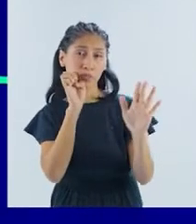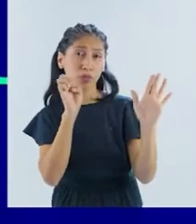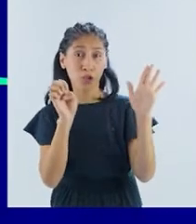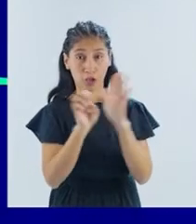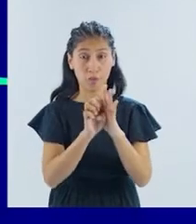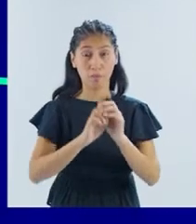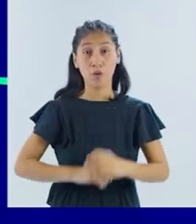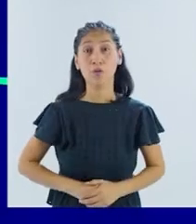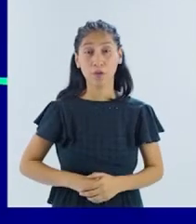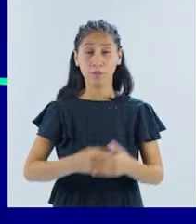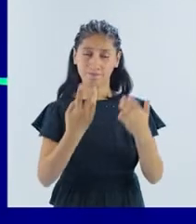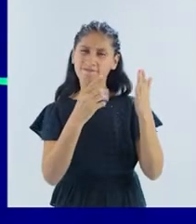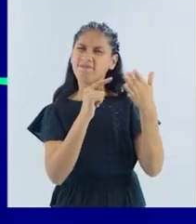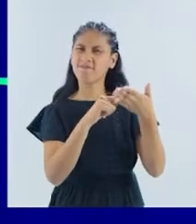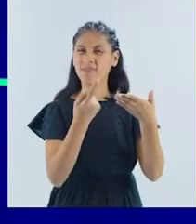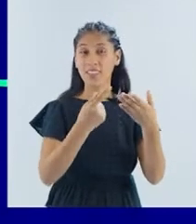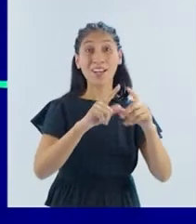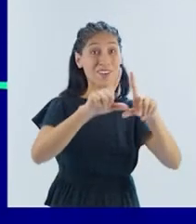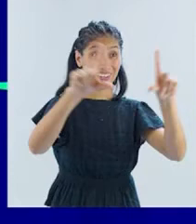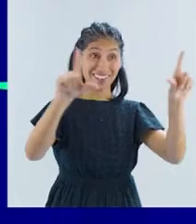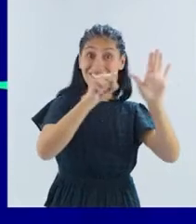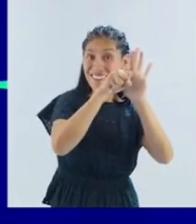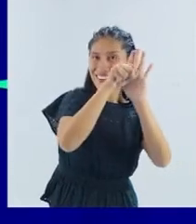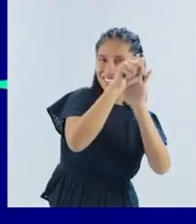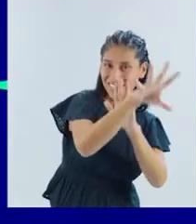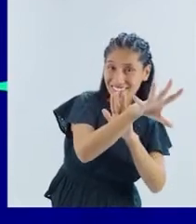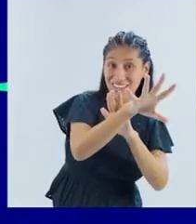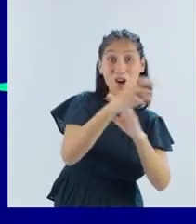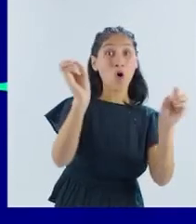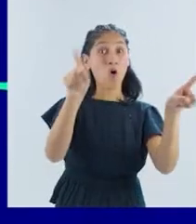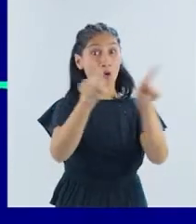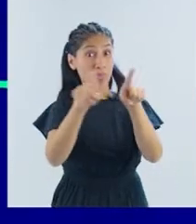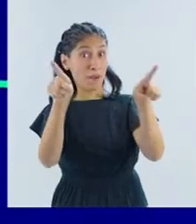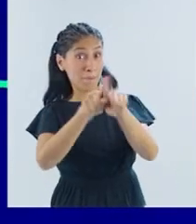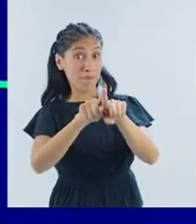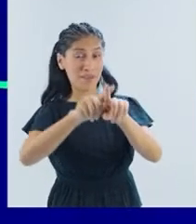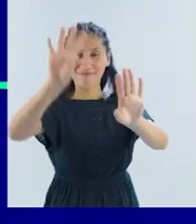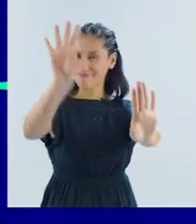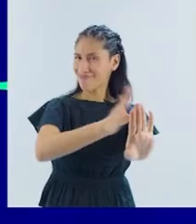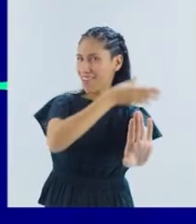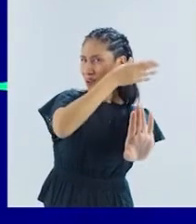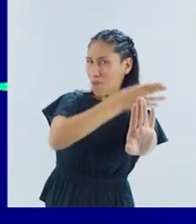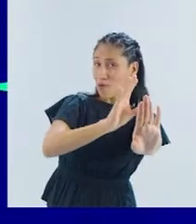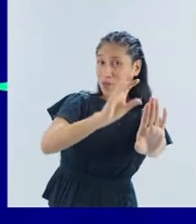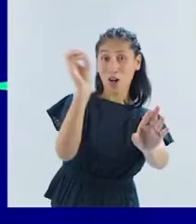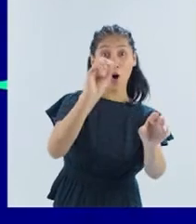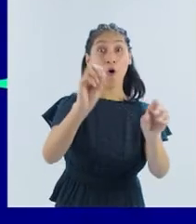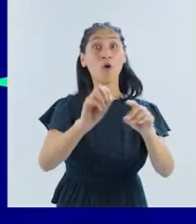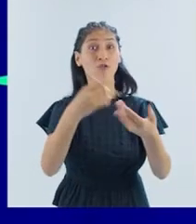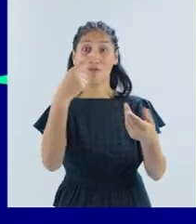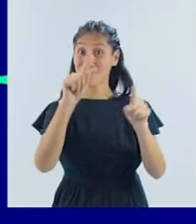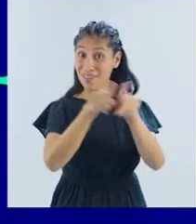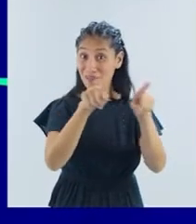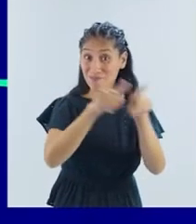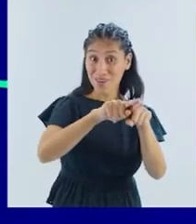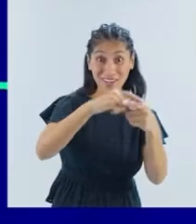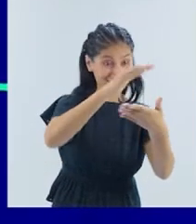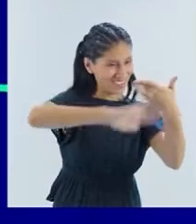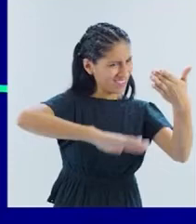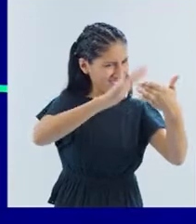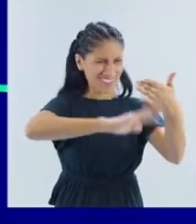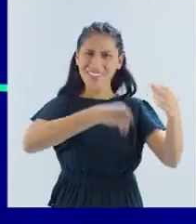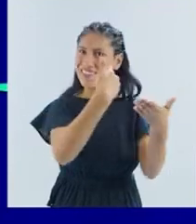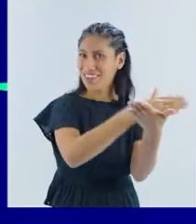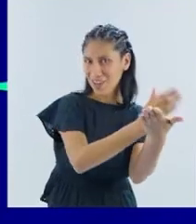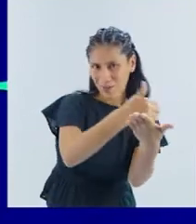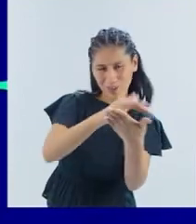tipo de textos son las reseñas críticas de cine, de música o de gastronomía, y las cartas de los lectores donde exponen